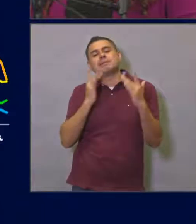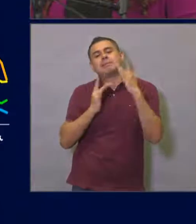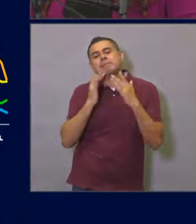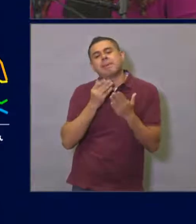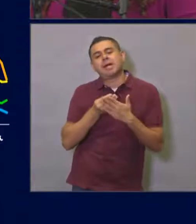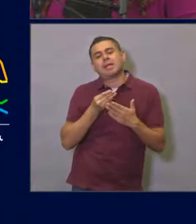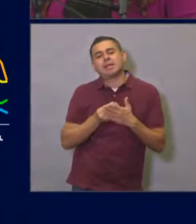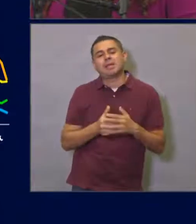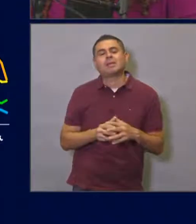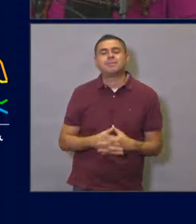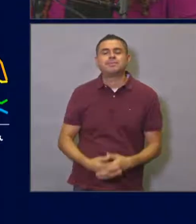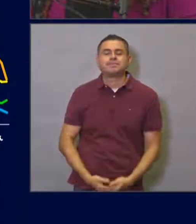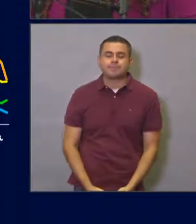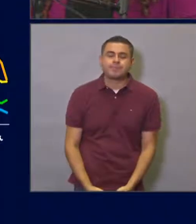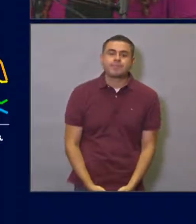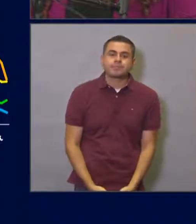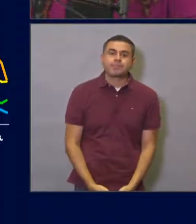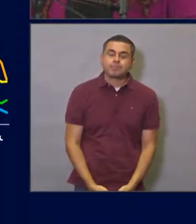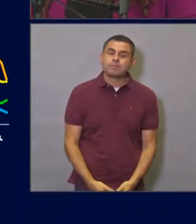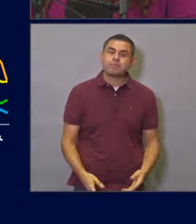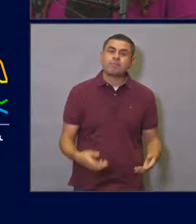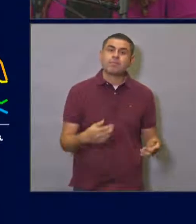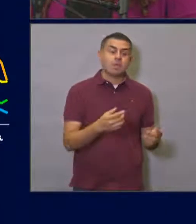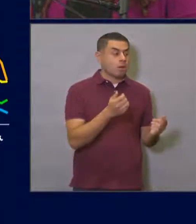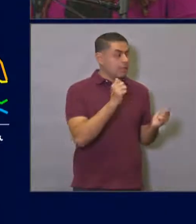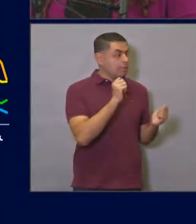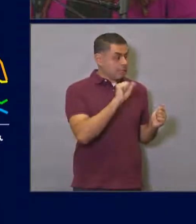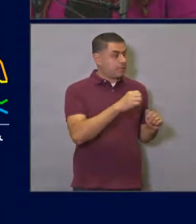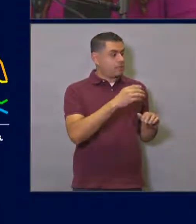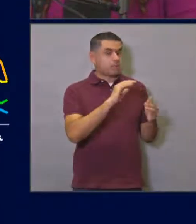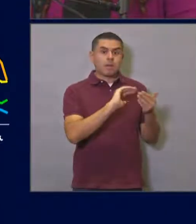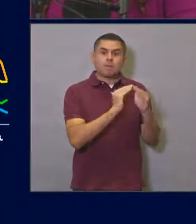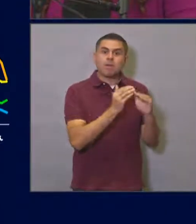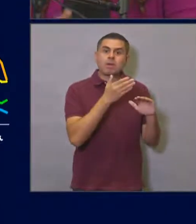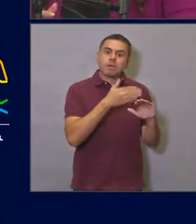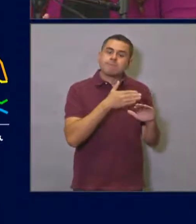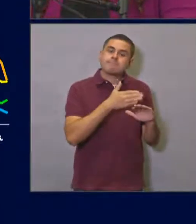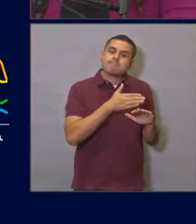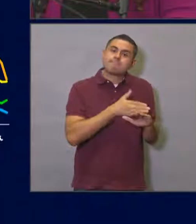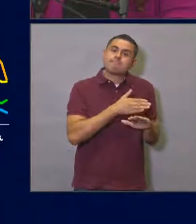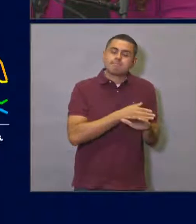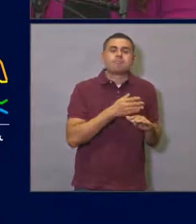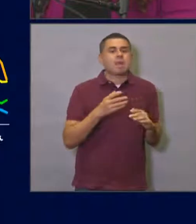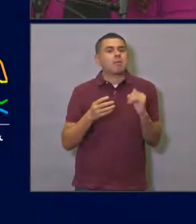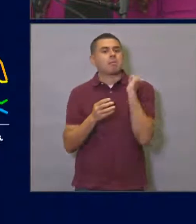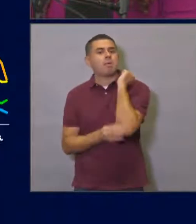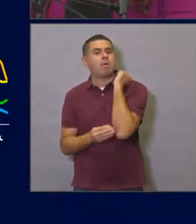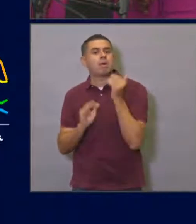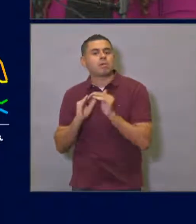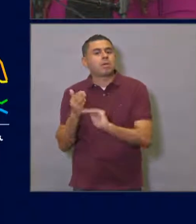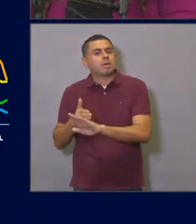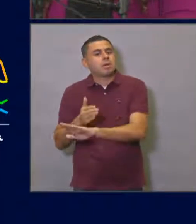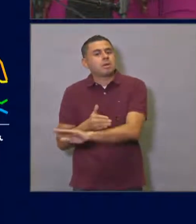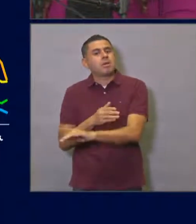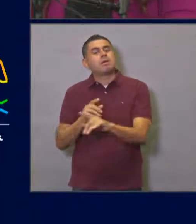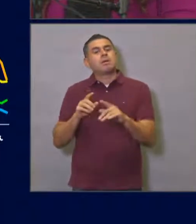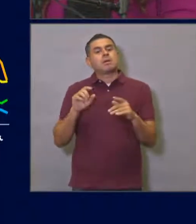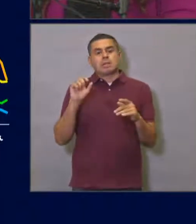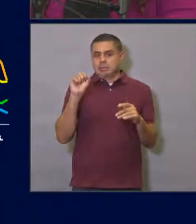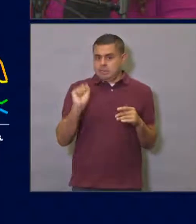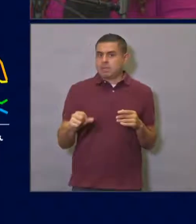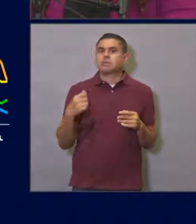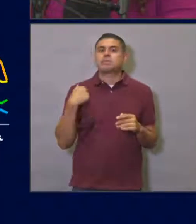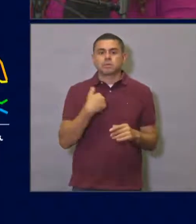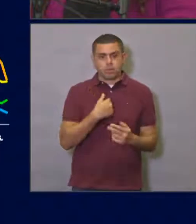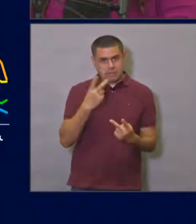cuando todos los grupos están observando disminuciones. Y en la última semana, más o menos, hemos visto una reducción de la